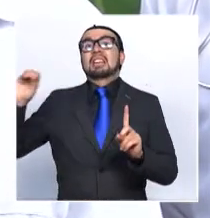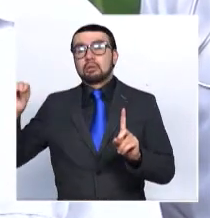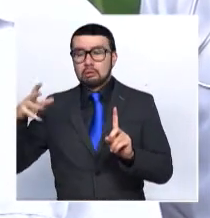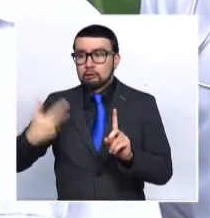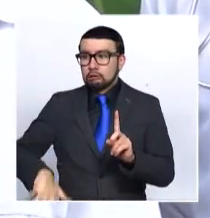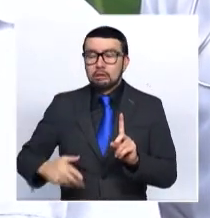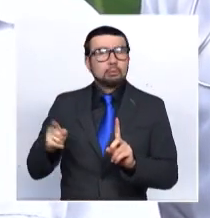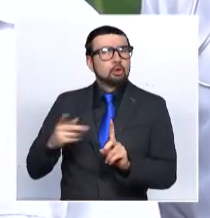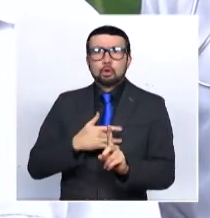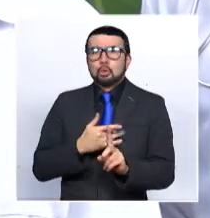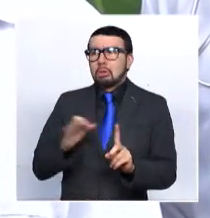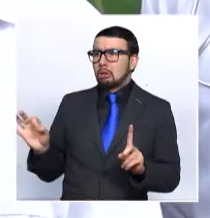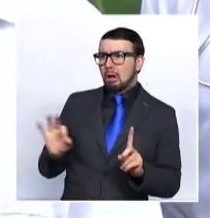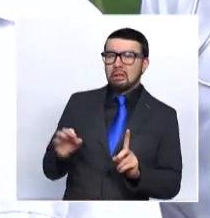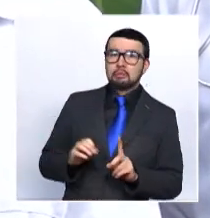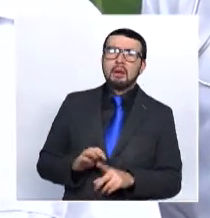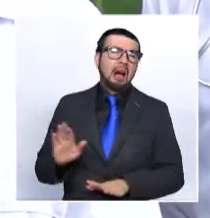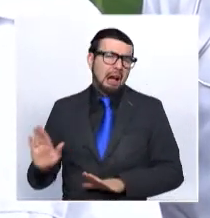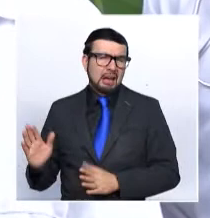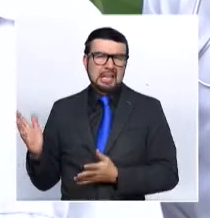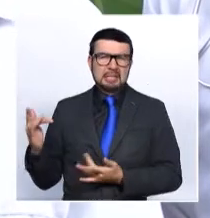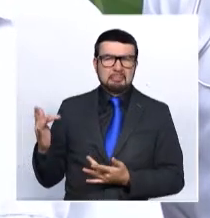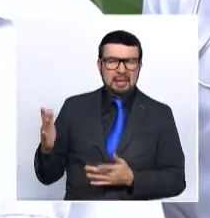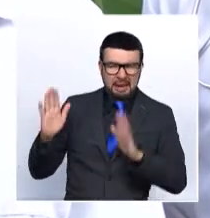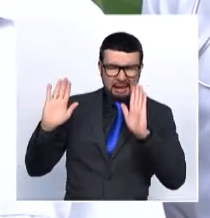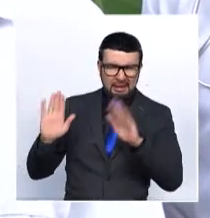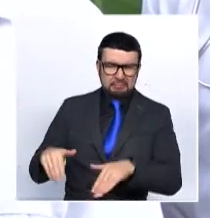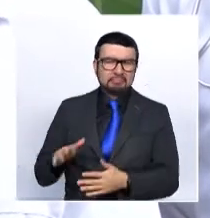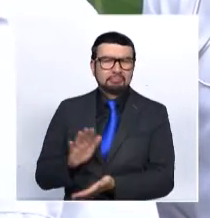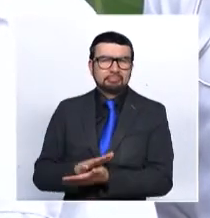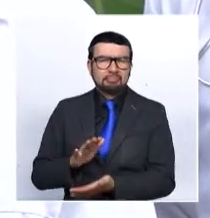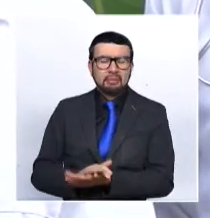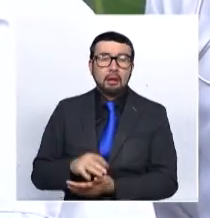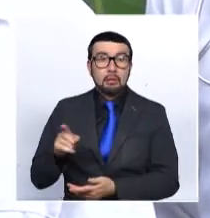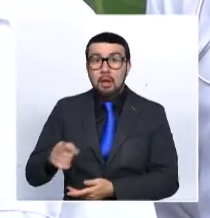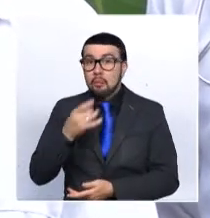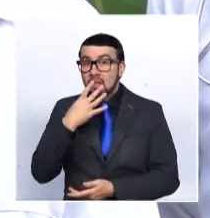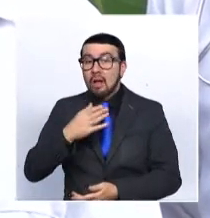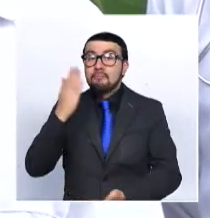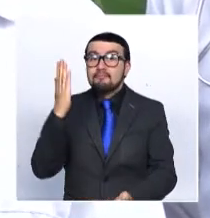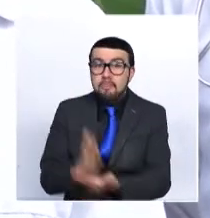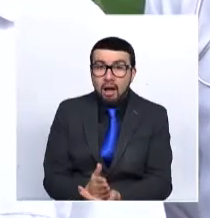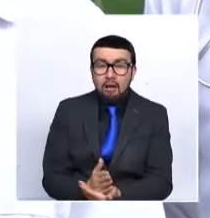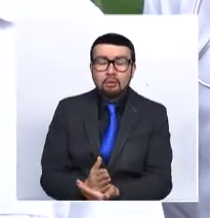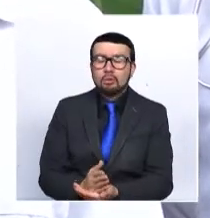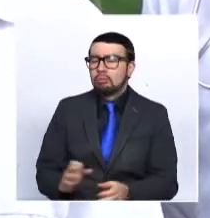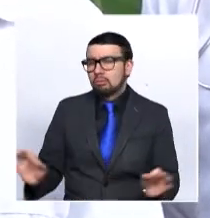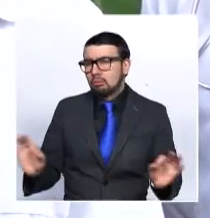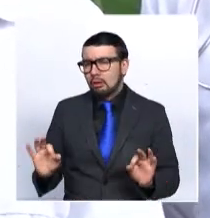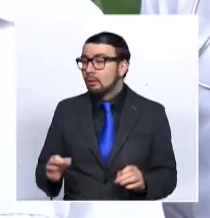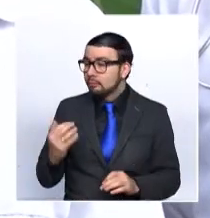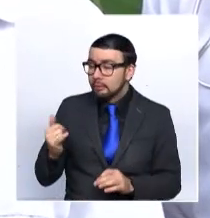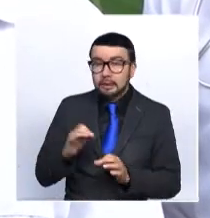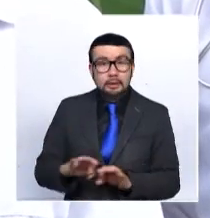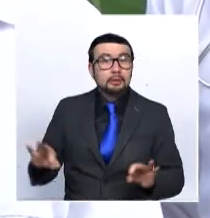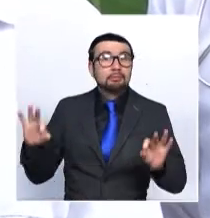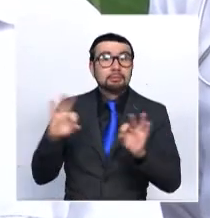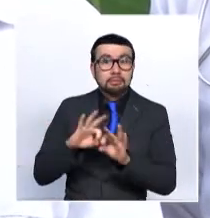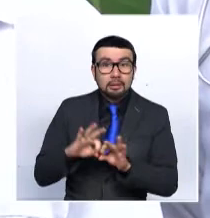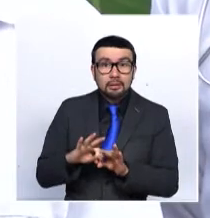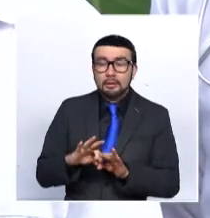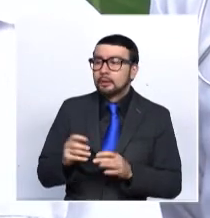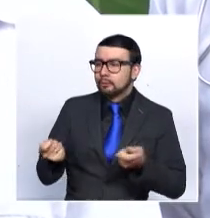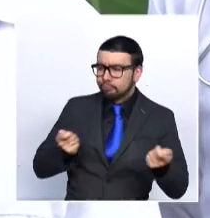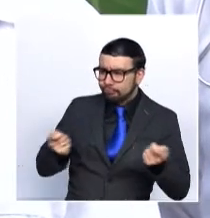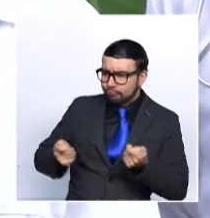que realmente no vale la pena esperar a que tengamos una complicación de una diabetes para empezarla a tratar. Por eso es tan importante y promovemos